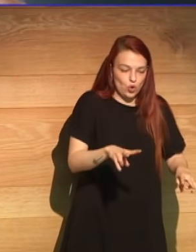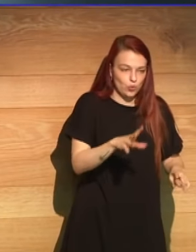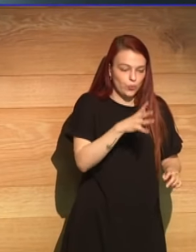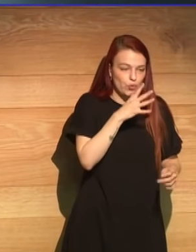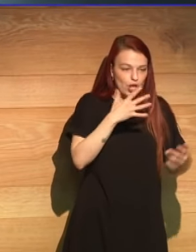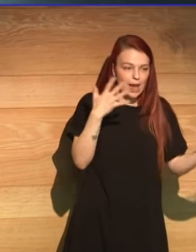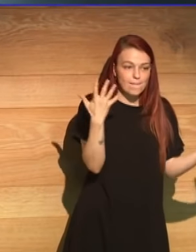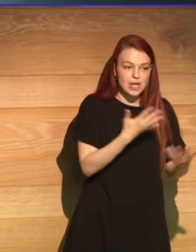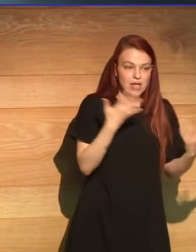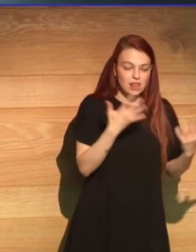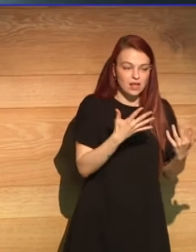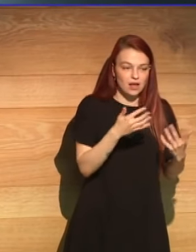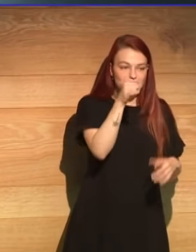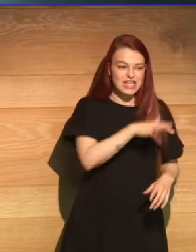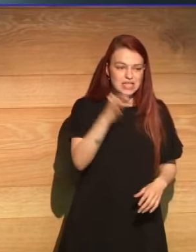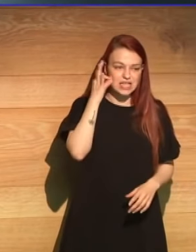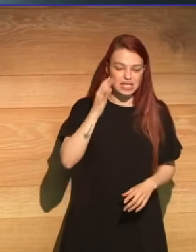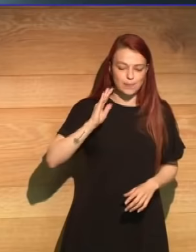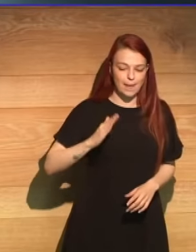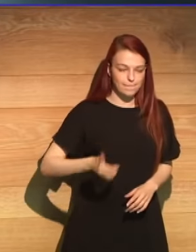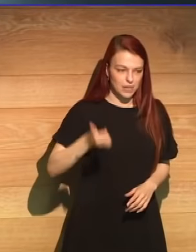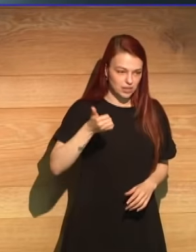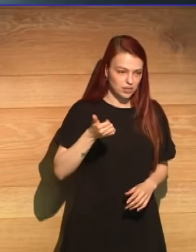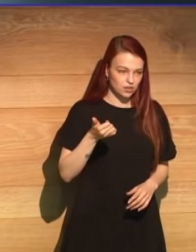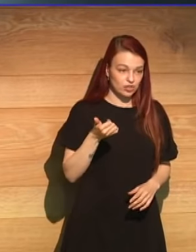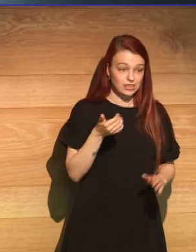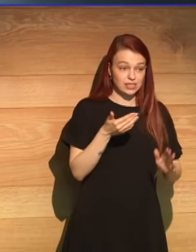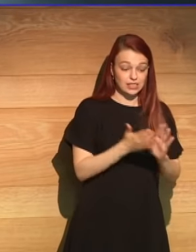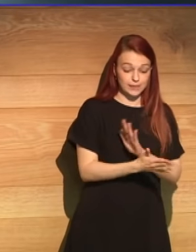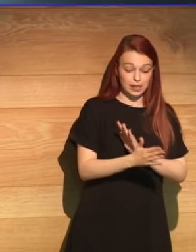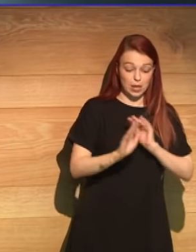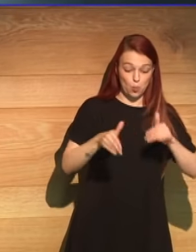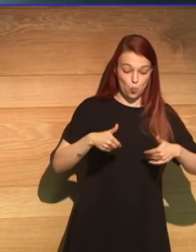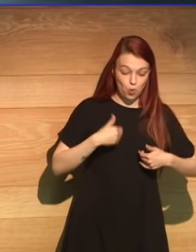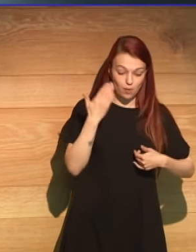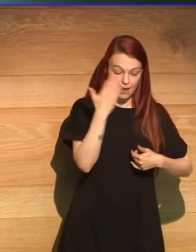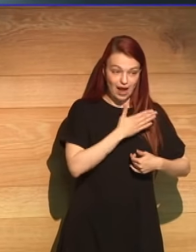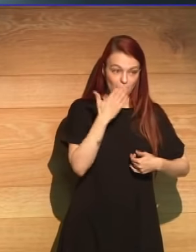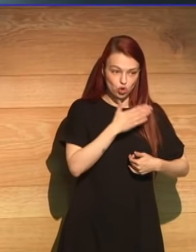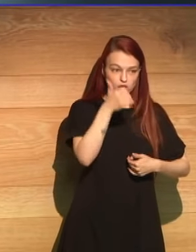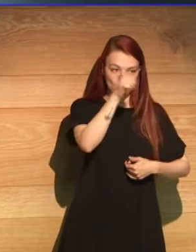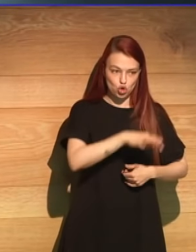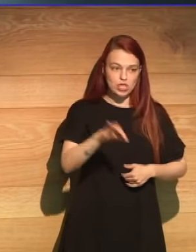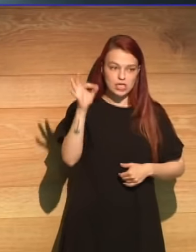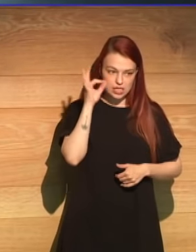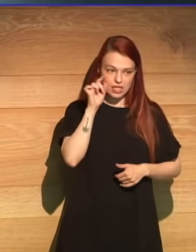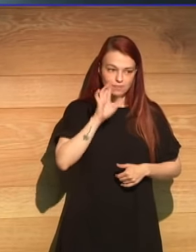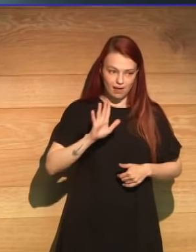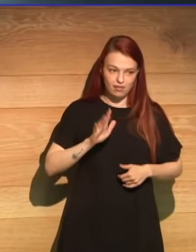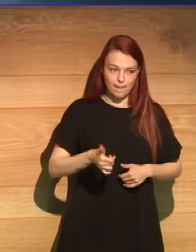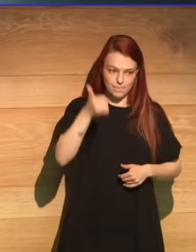tenido un impacto mucho más severo sobre las niñas y las posibilidades de no retornar a la escuela son mucho más elevadas para las